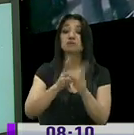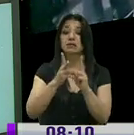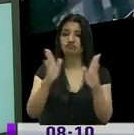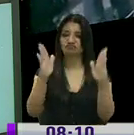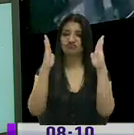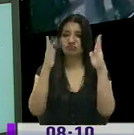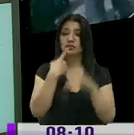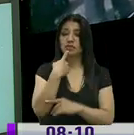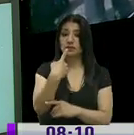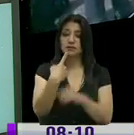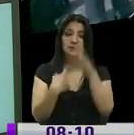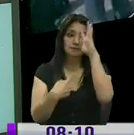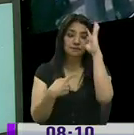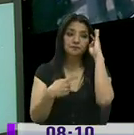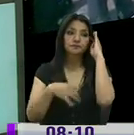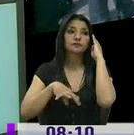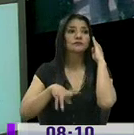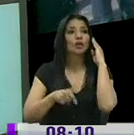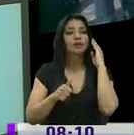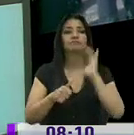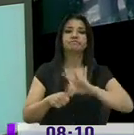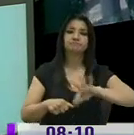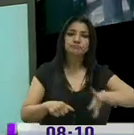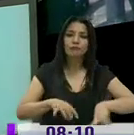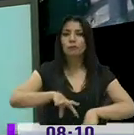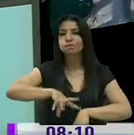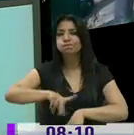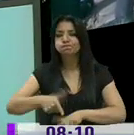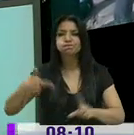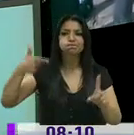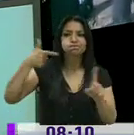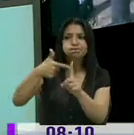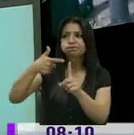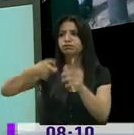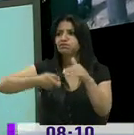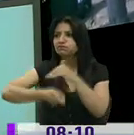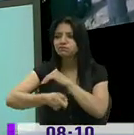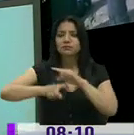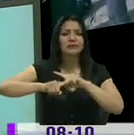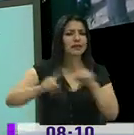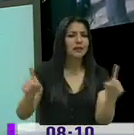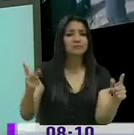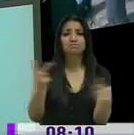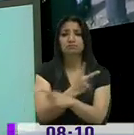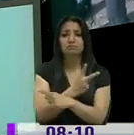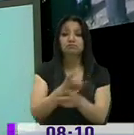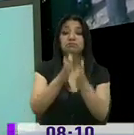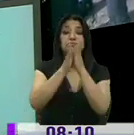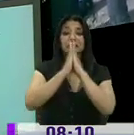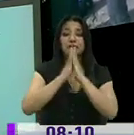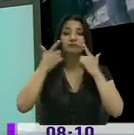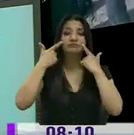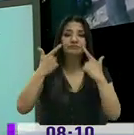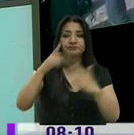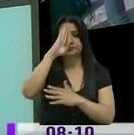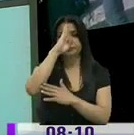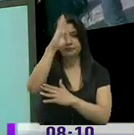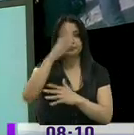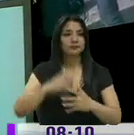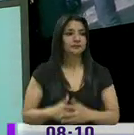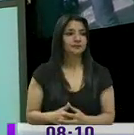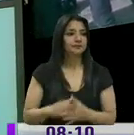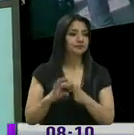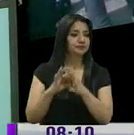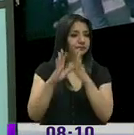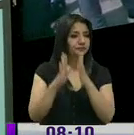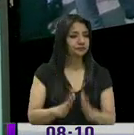denuncian que son víctimas de la delincuencia bueno en varios barrios de la ciudad lo piden por favor patrullajes así que andrea buenos